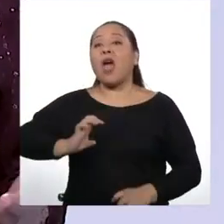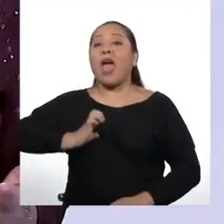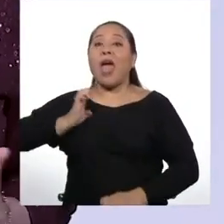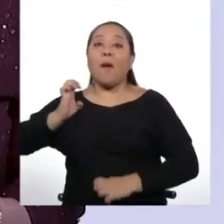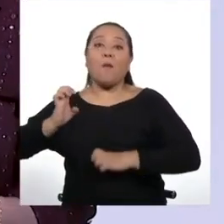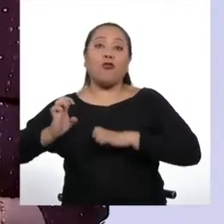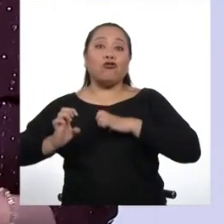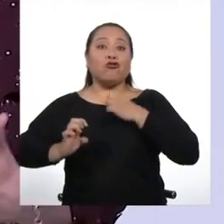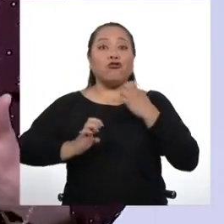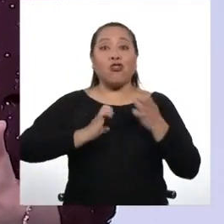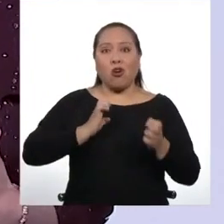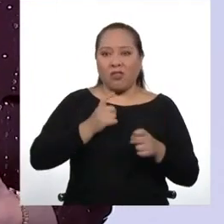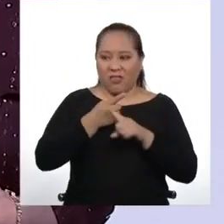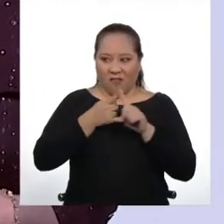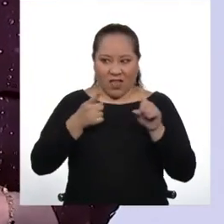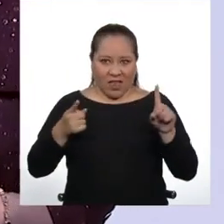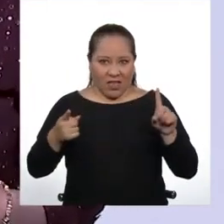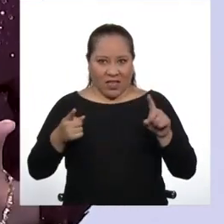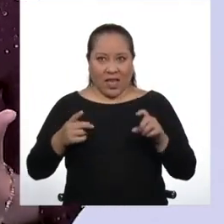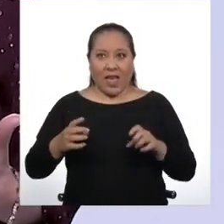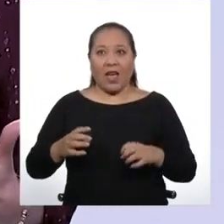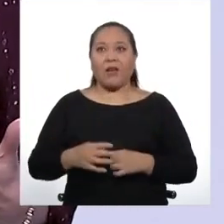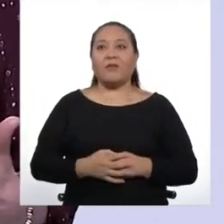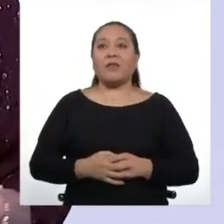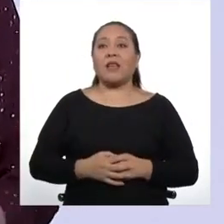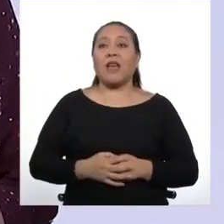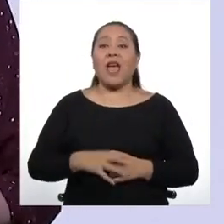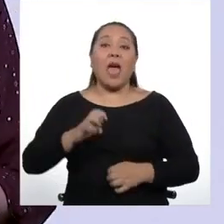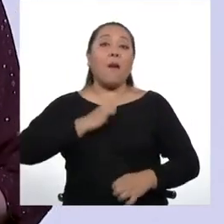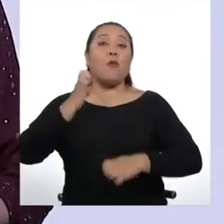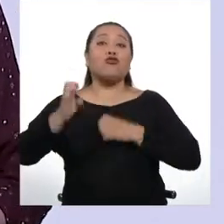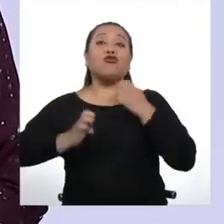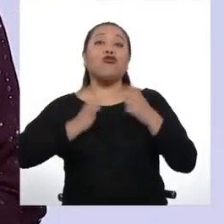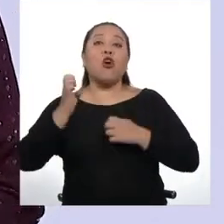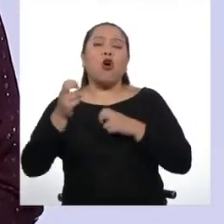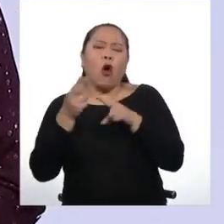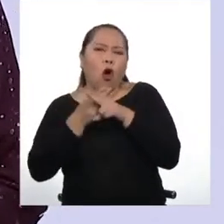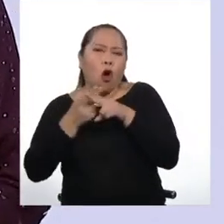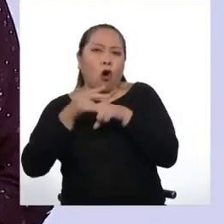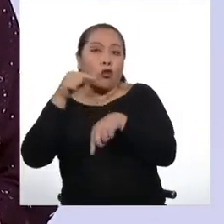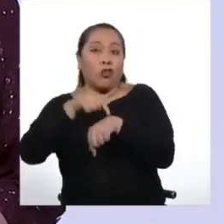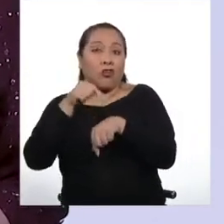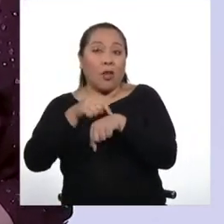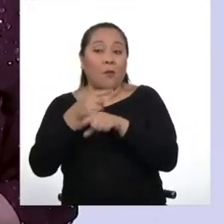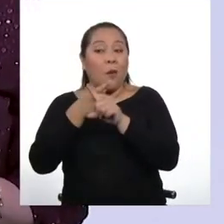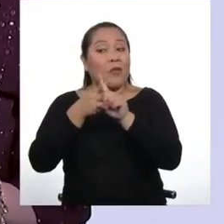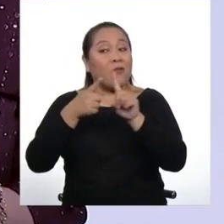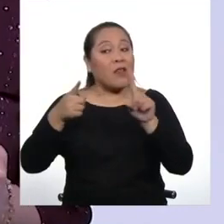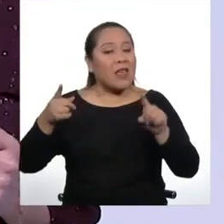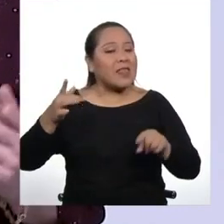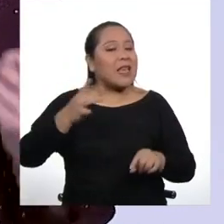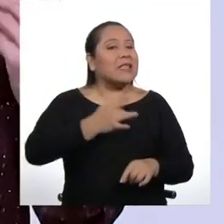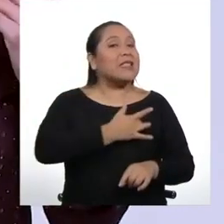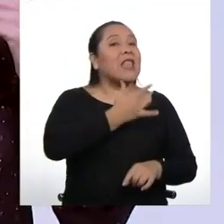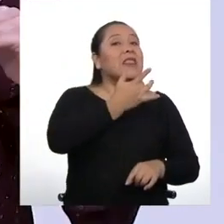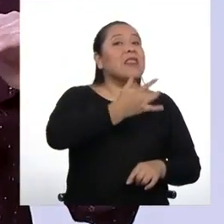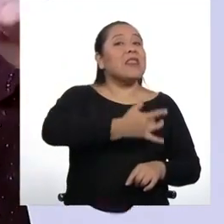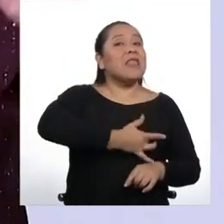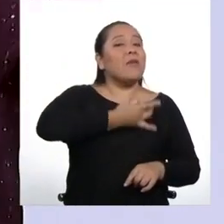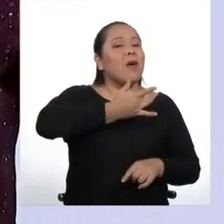Una emoción es algo que dura, digamos, poco tiempo. En cambio, un sentimiento es algo que